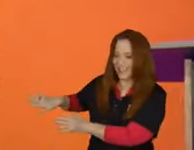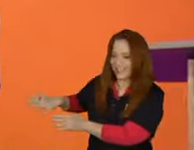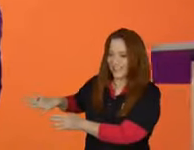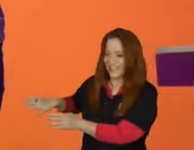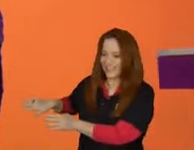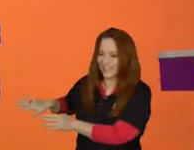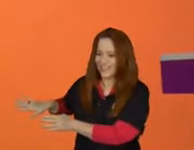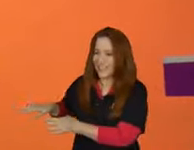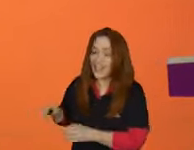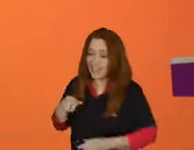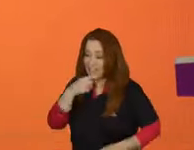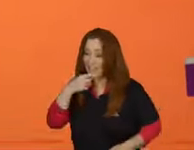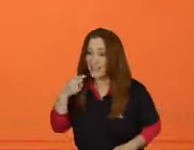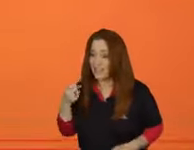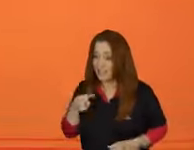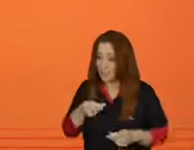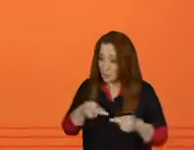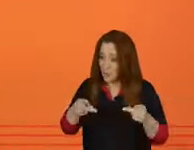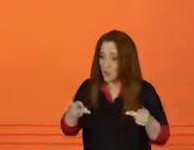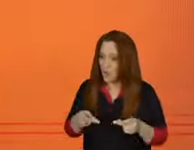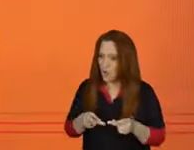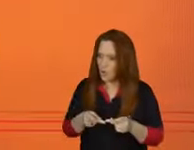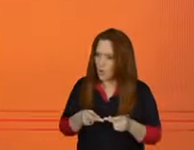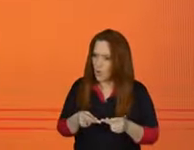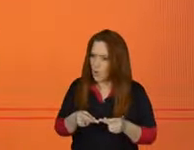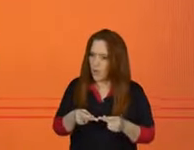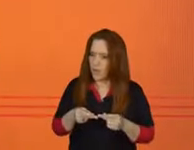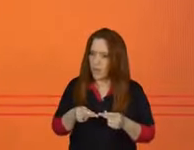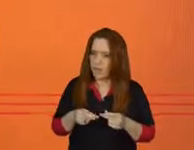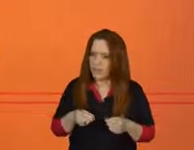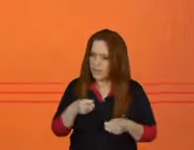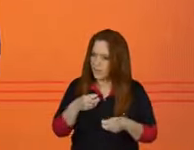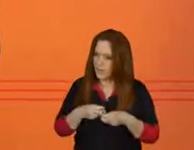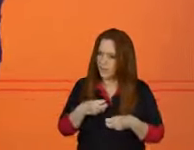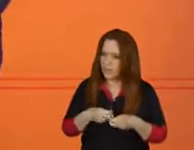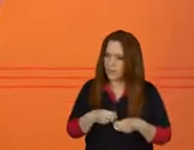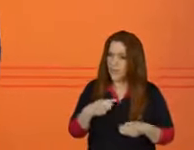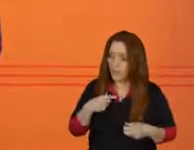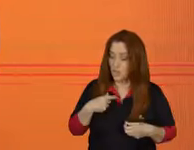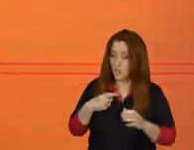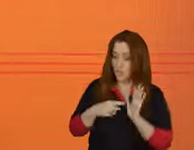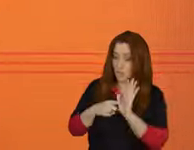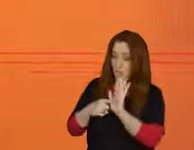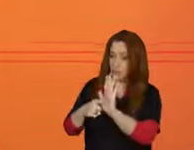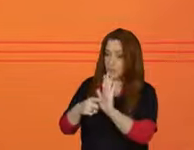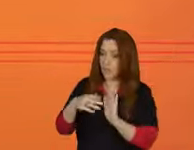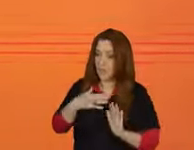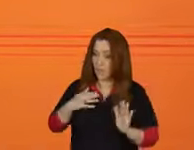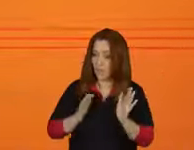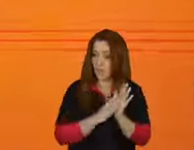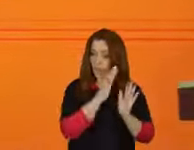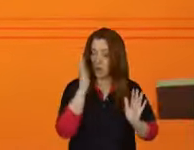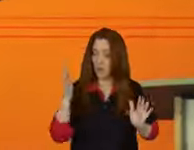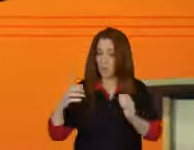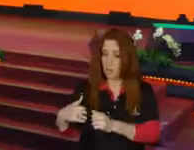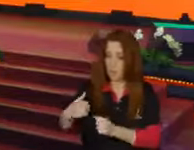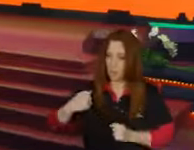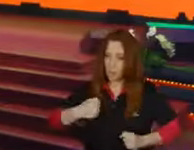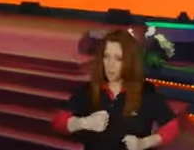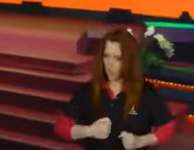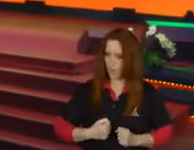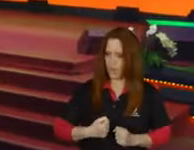en el desierto yo te mostraré mi gloria y mi poder. Quizás ahora no veas